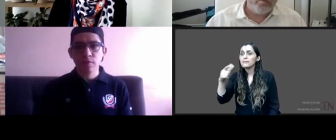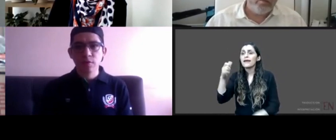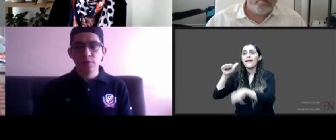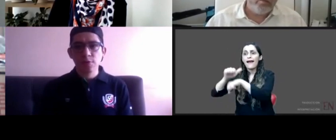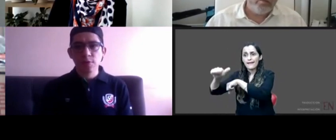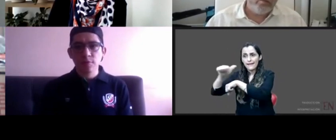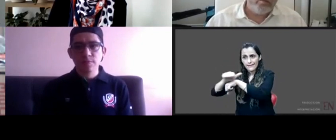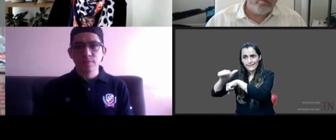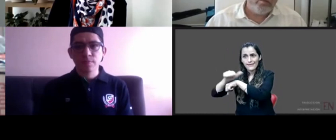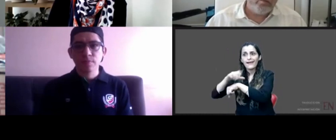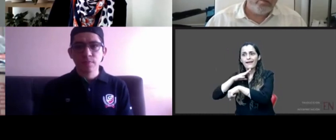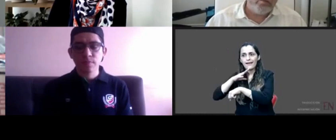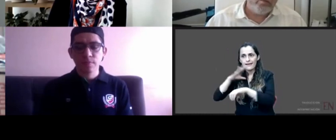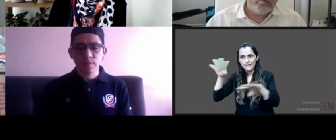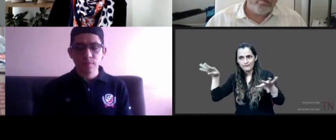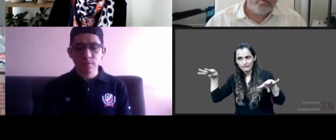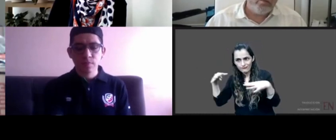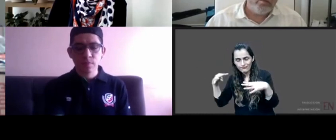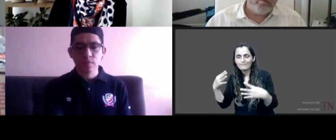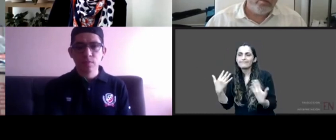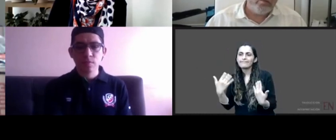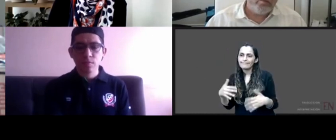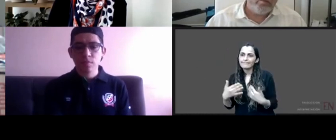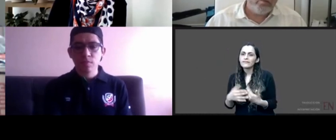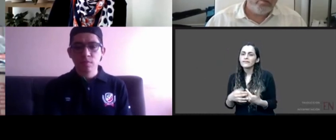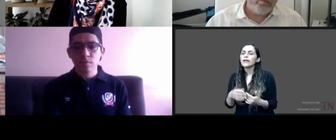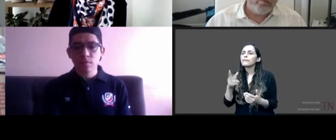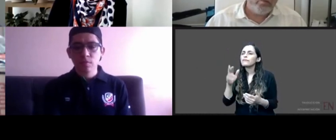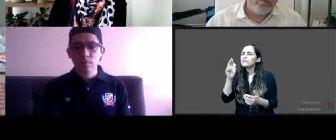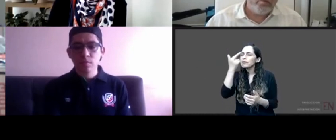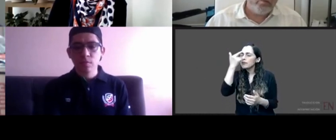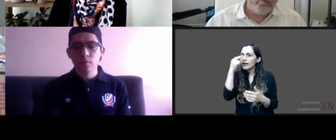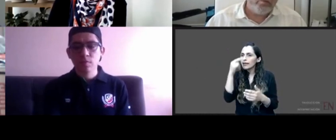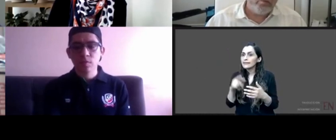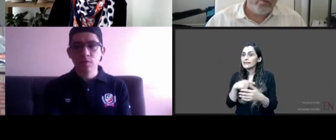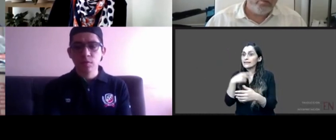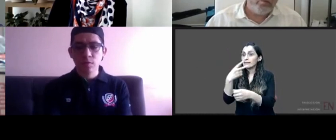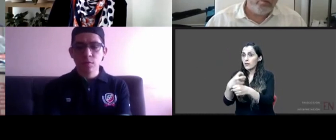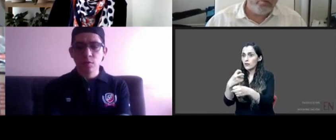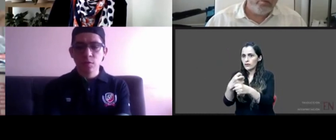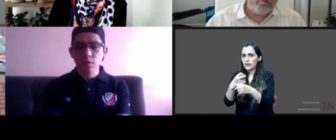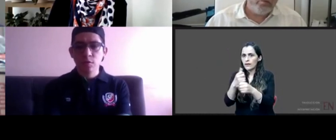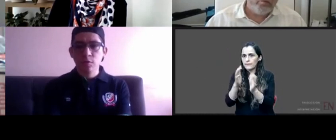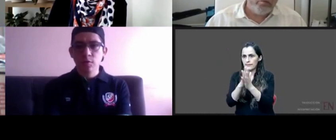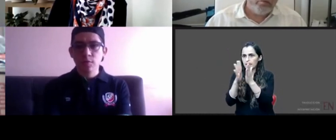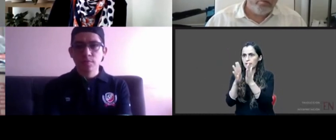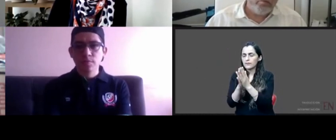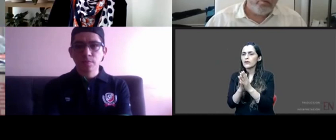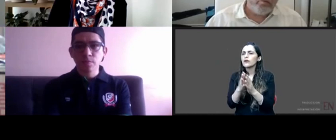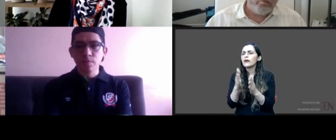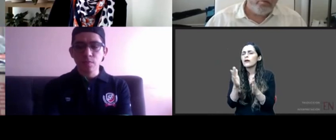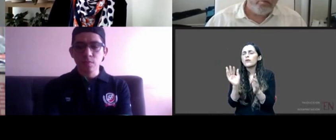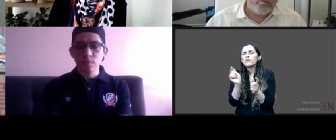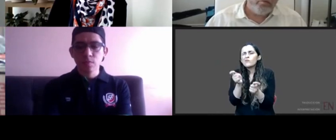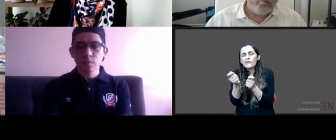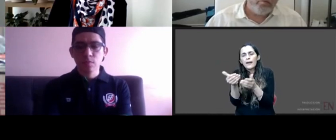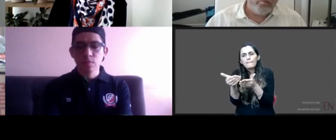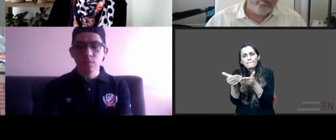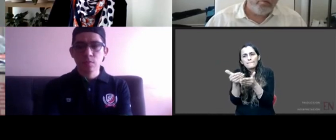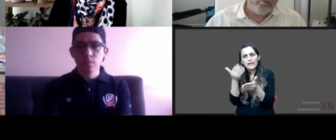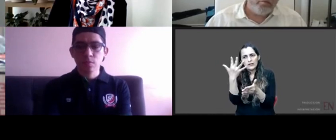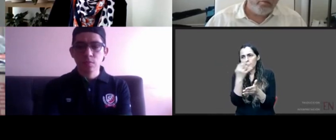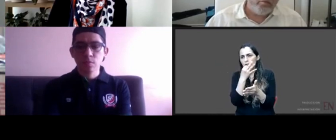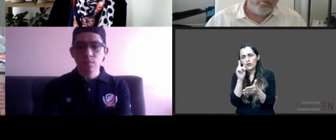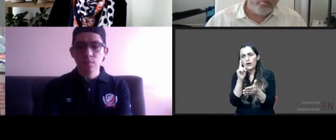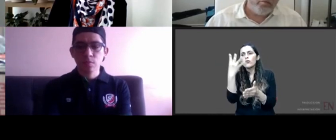segunda ronda, les pediría que nos ajustemos a unos 4 minutos para que tengamos todavía una última reacción de cierre.